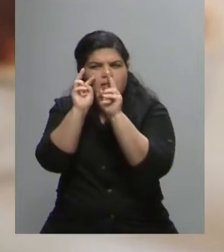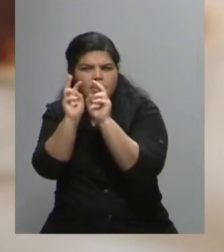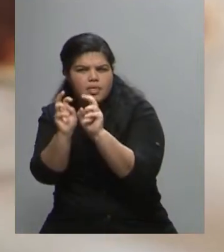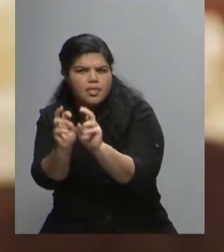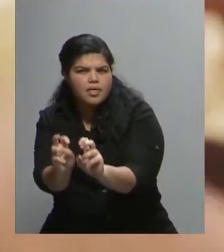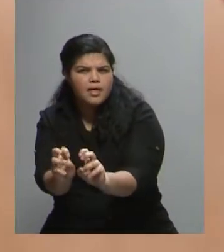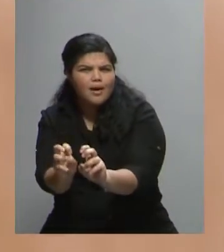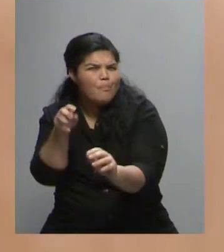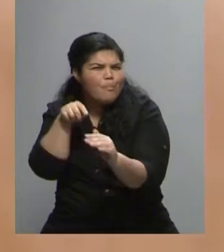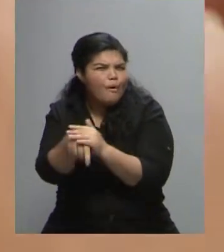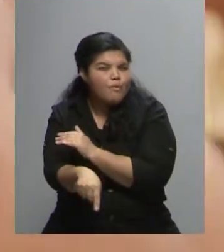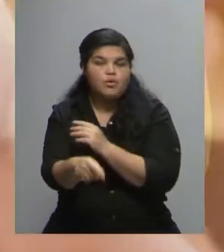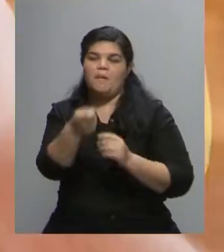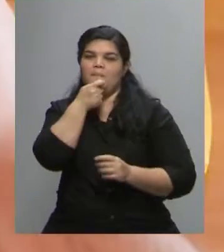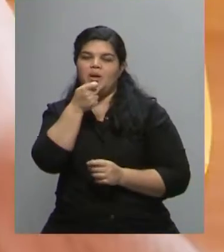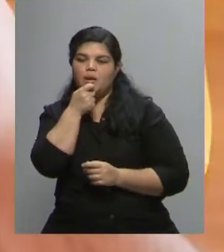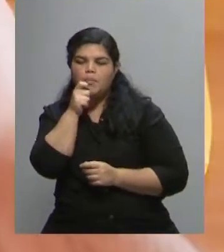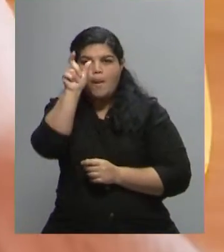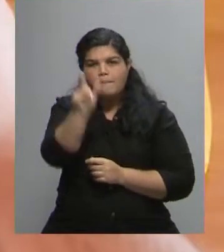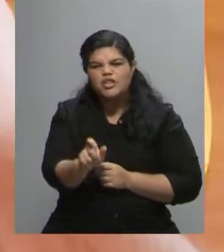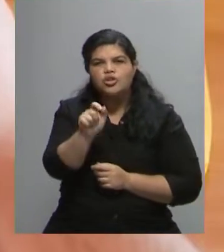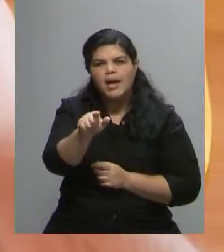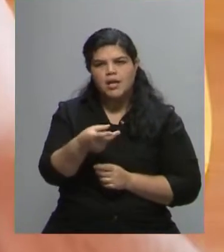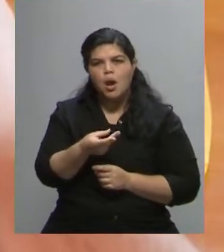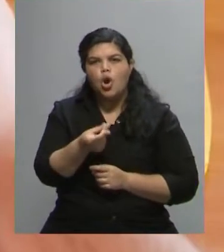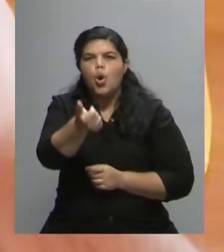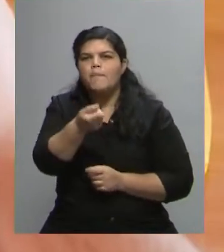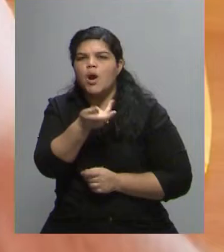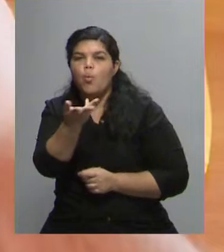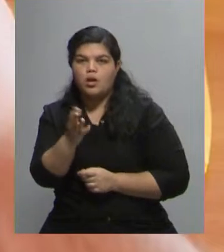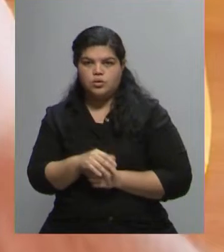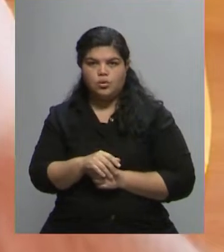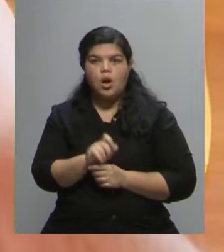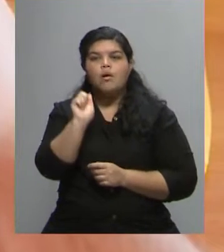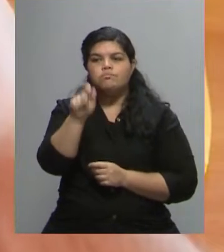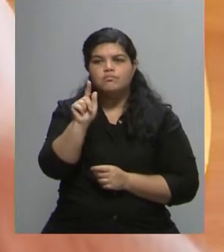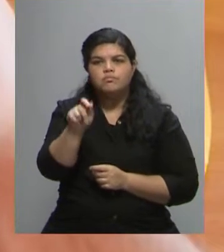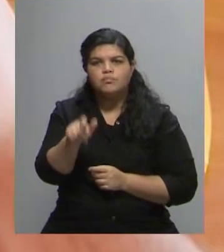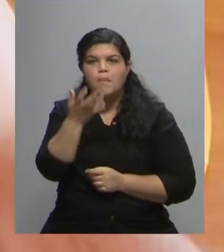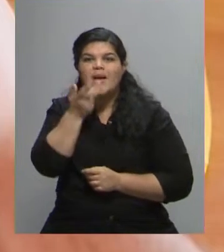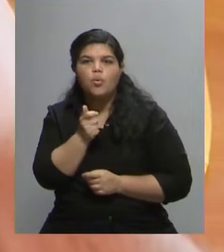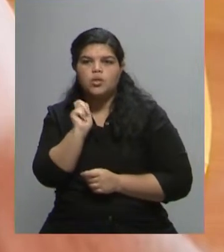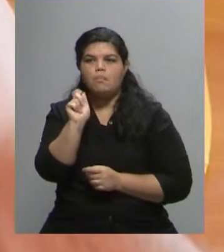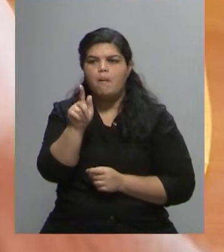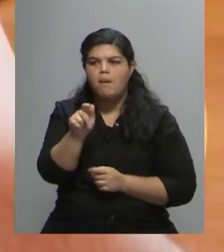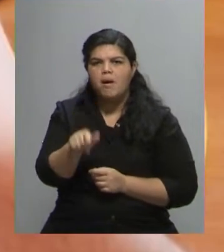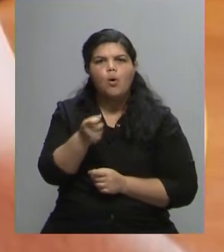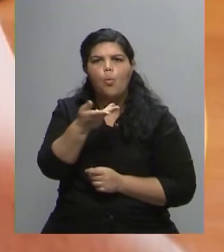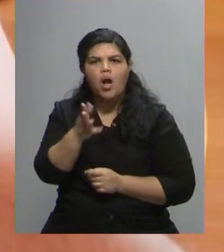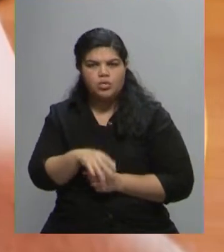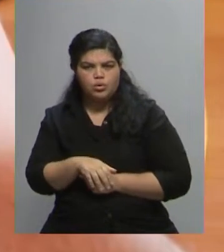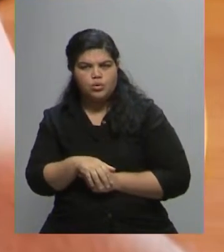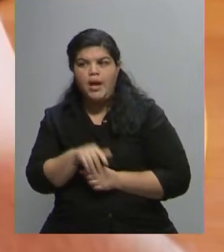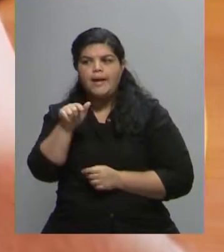es que la sucesión de clics que lleva a una persona a comprar un teléfono celular o no comprarlo, está dominada por cuestiones de calidad, de precio,